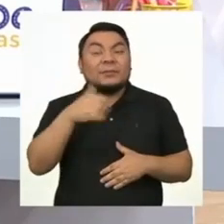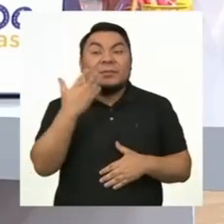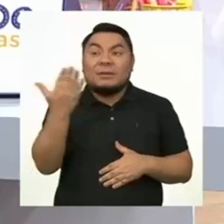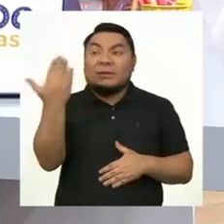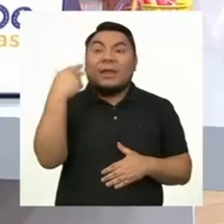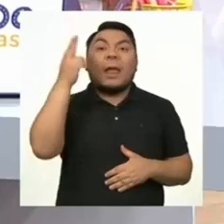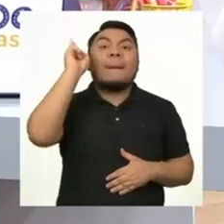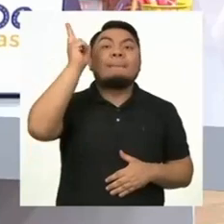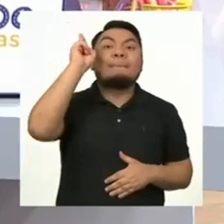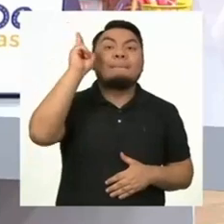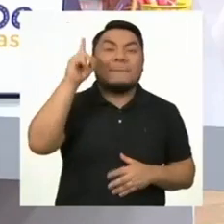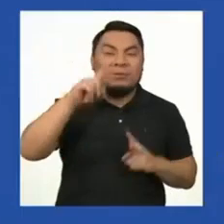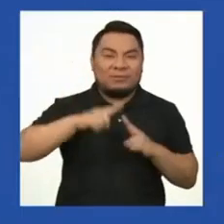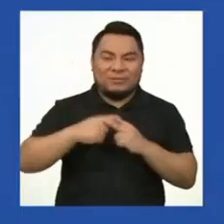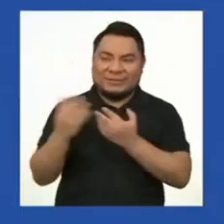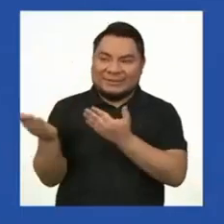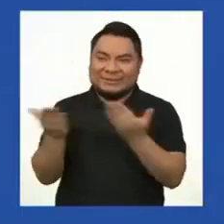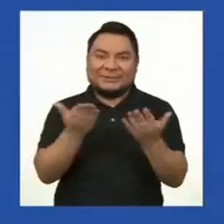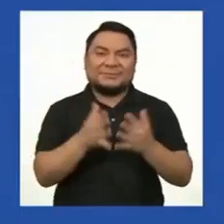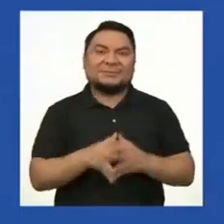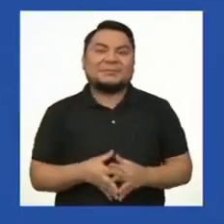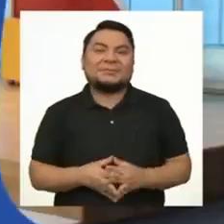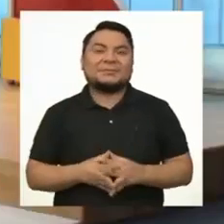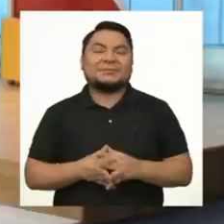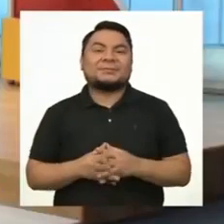profesora para empezar de una vez.